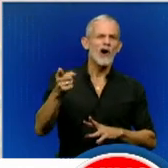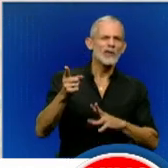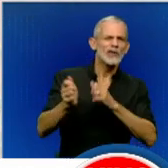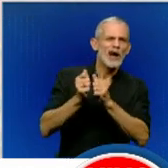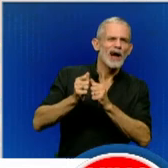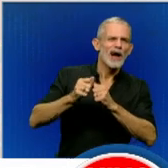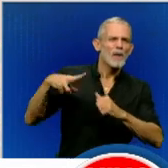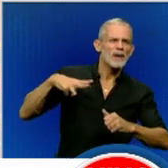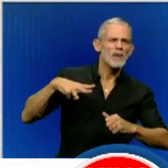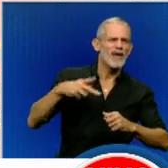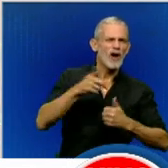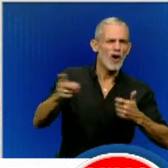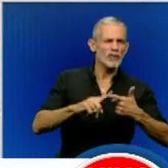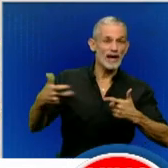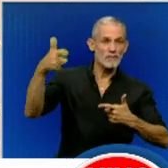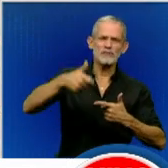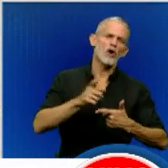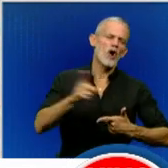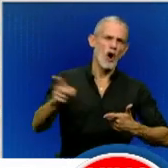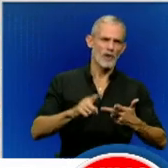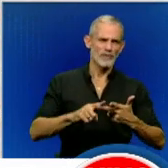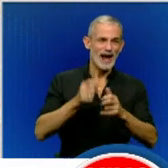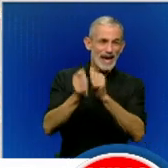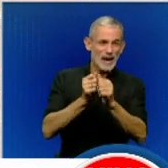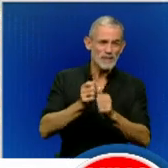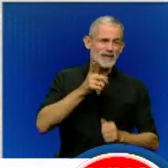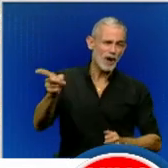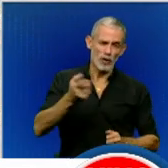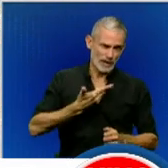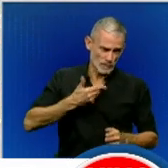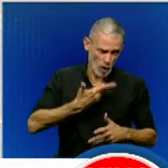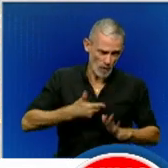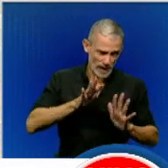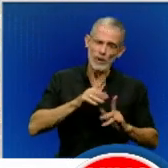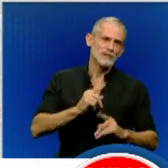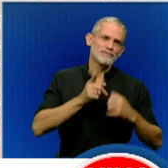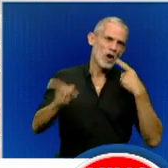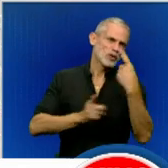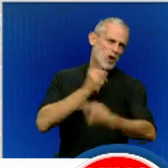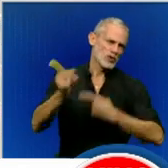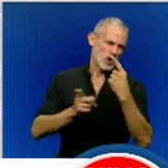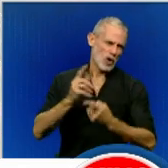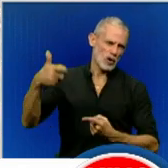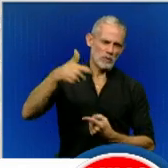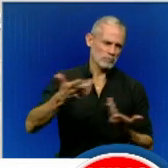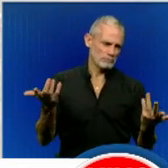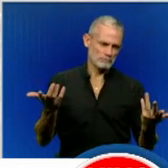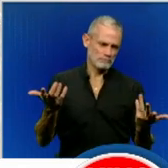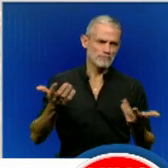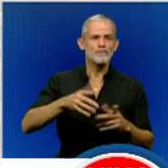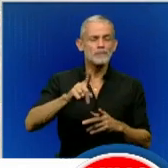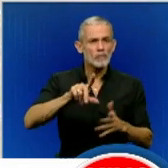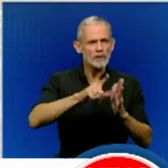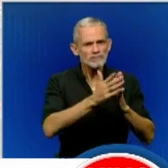anti inversión y anti empresas de este gobierno en realidad creo que durante